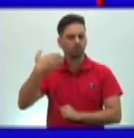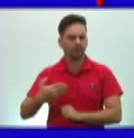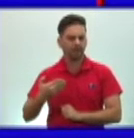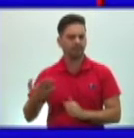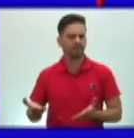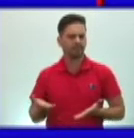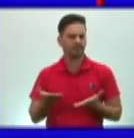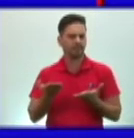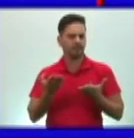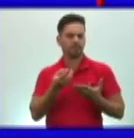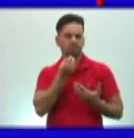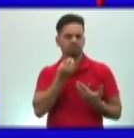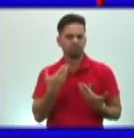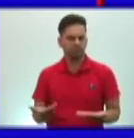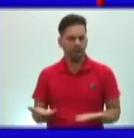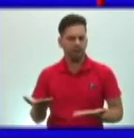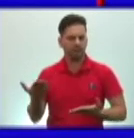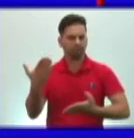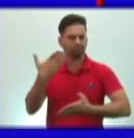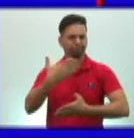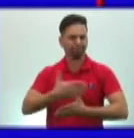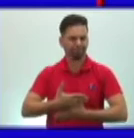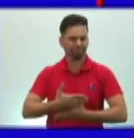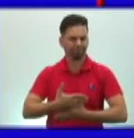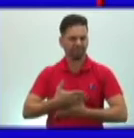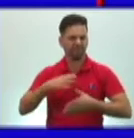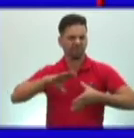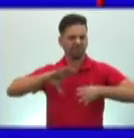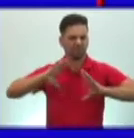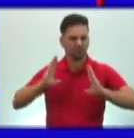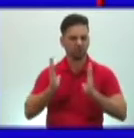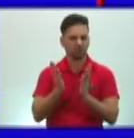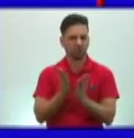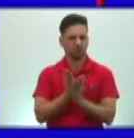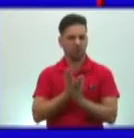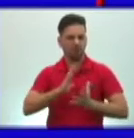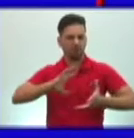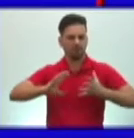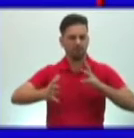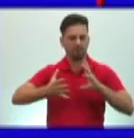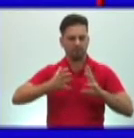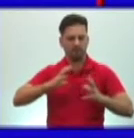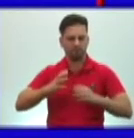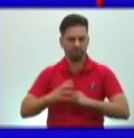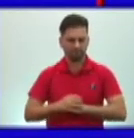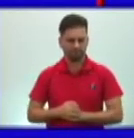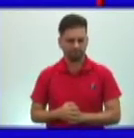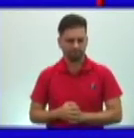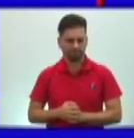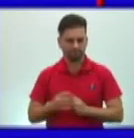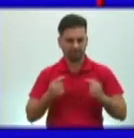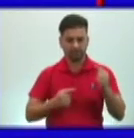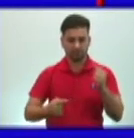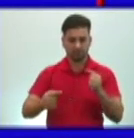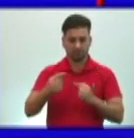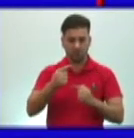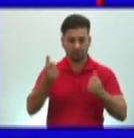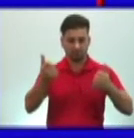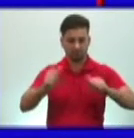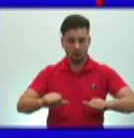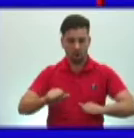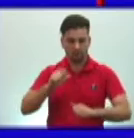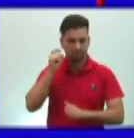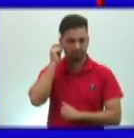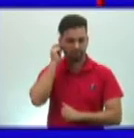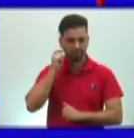permitiera eliminar toda forma de violencia y en este caso toda forma de violencia contra la mujer.